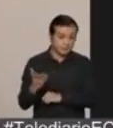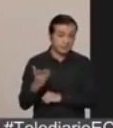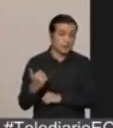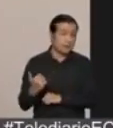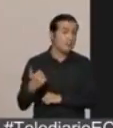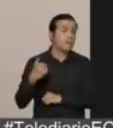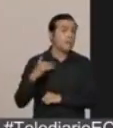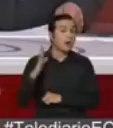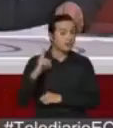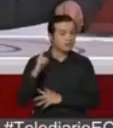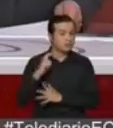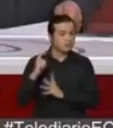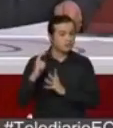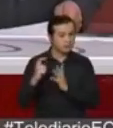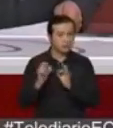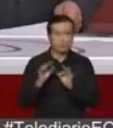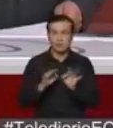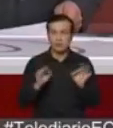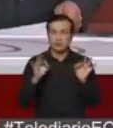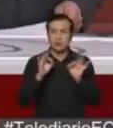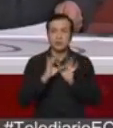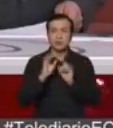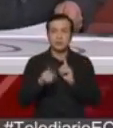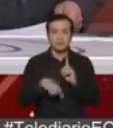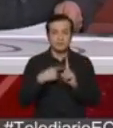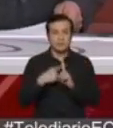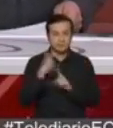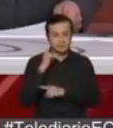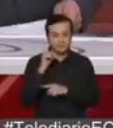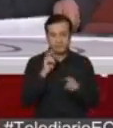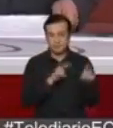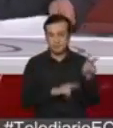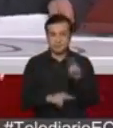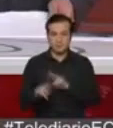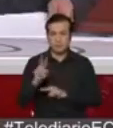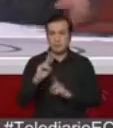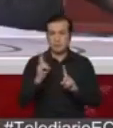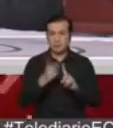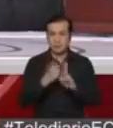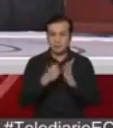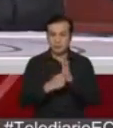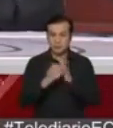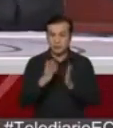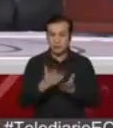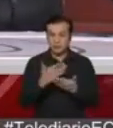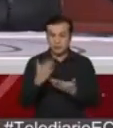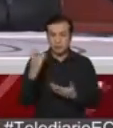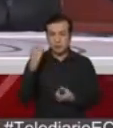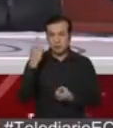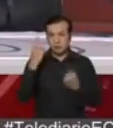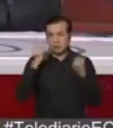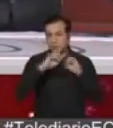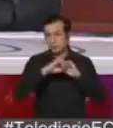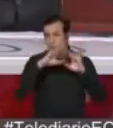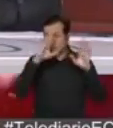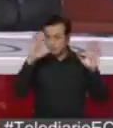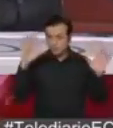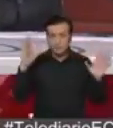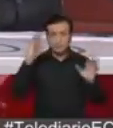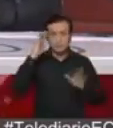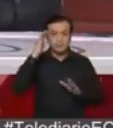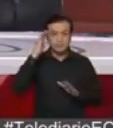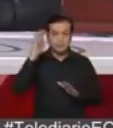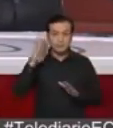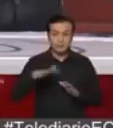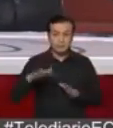se requiere también de cumplimiento adicional al protocolo. Viceministro, sin duda entendemos la preocupación que existe en